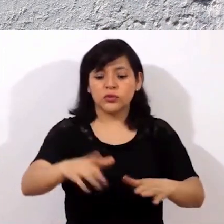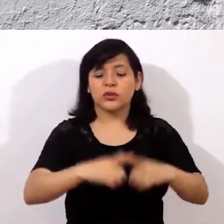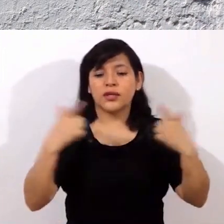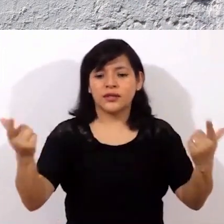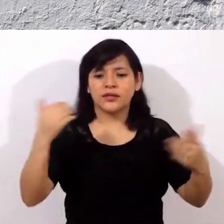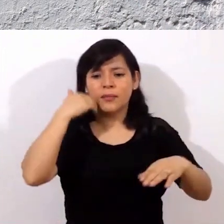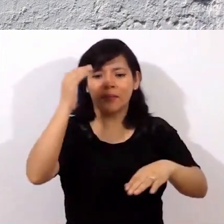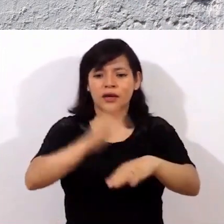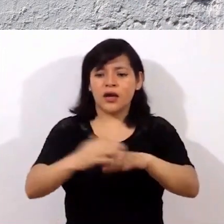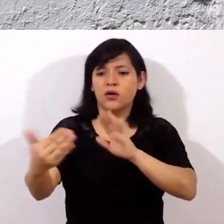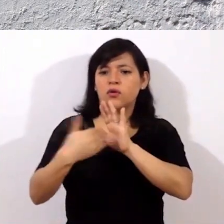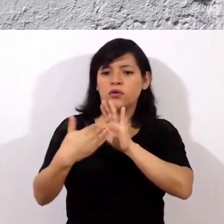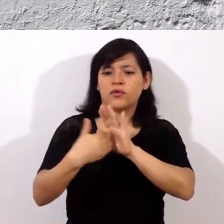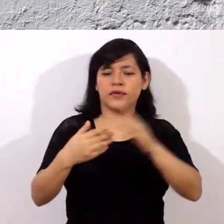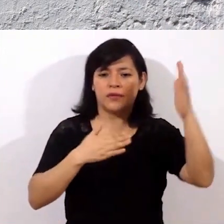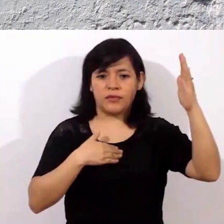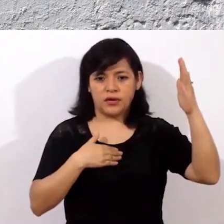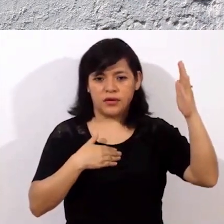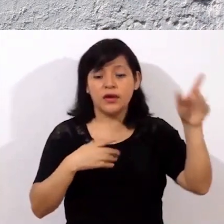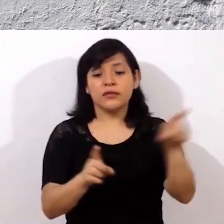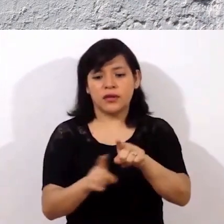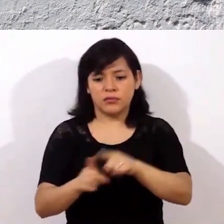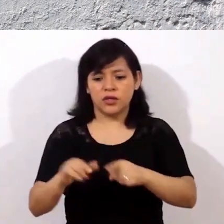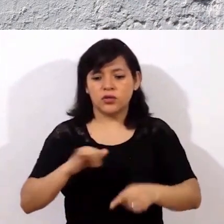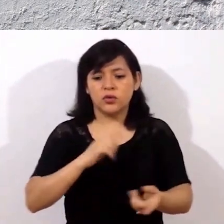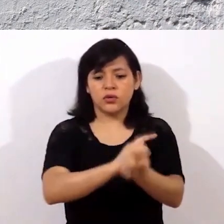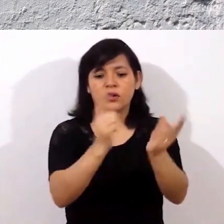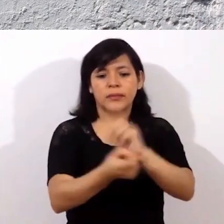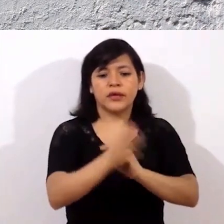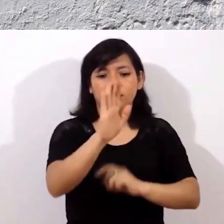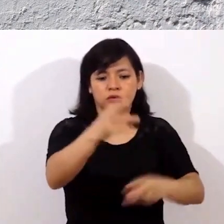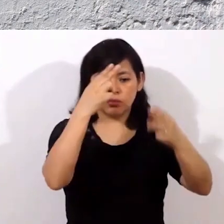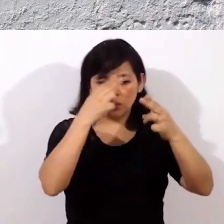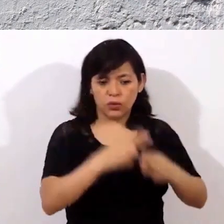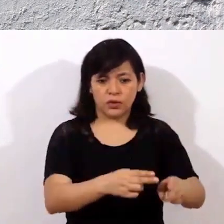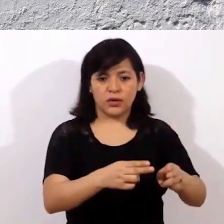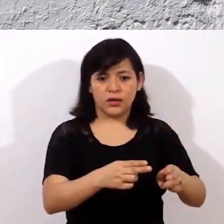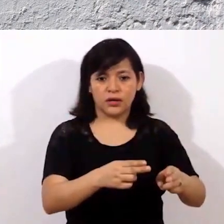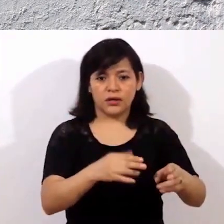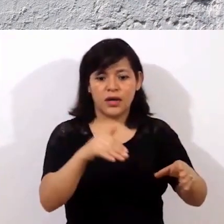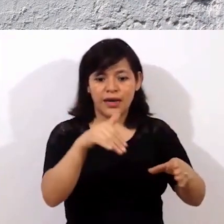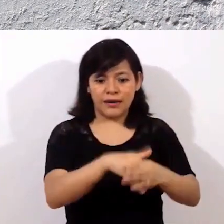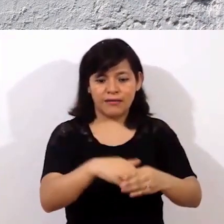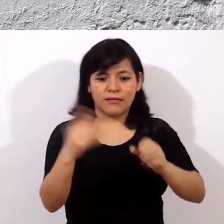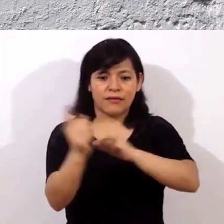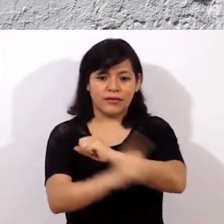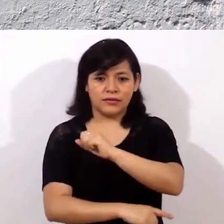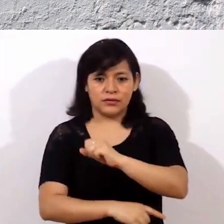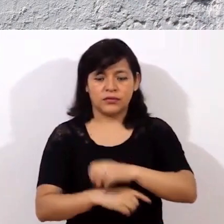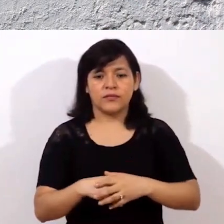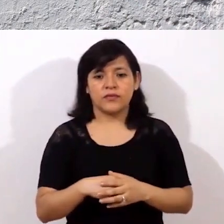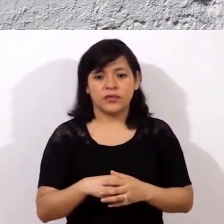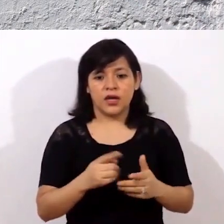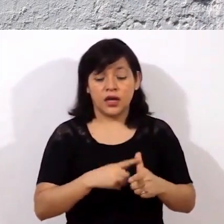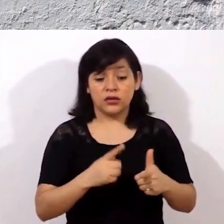yo cambiaré su honra en afrenta. Bueno, la honra, la gloria que ellos tenían de ser el pueblo de Dios,